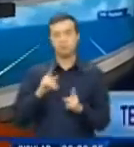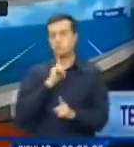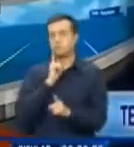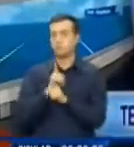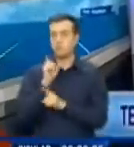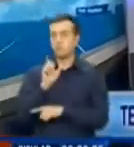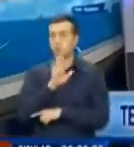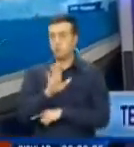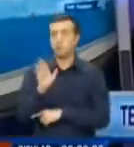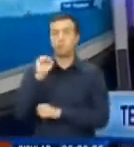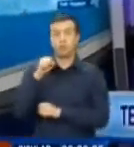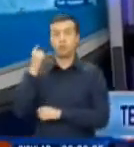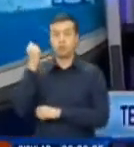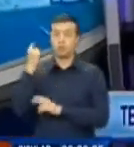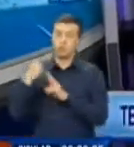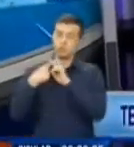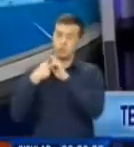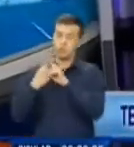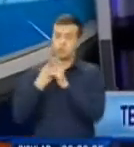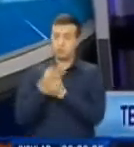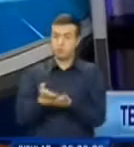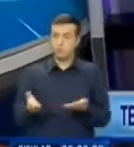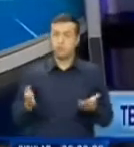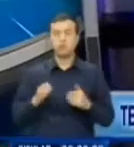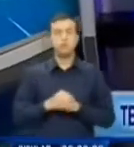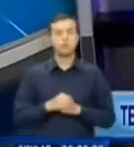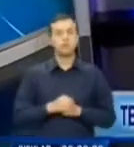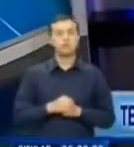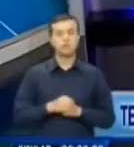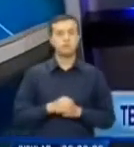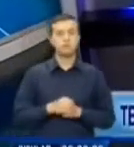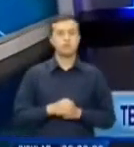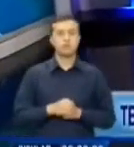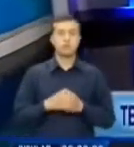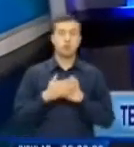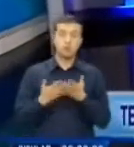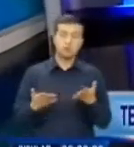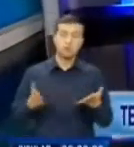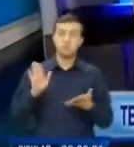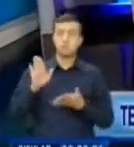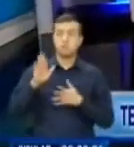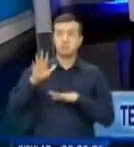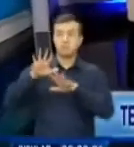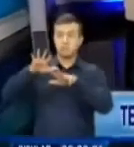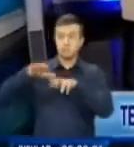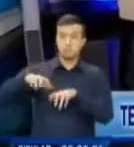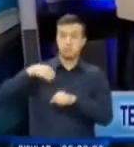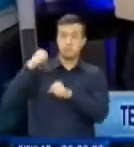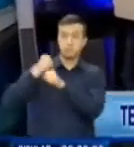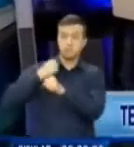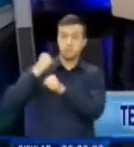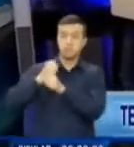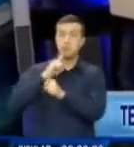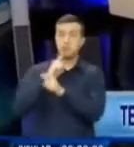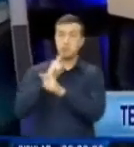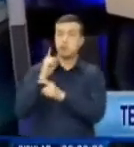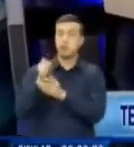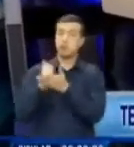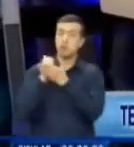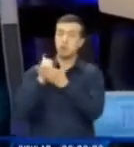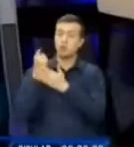posibilidad de acceso al crédito a fin de que los de quienes están haciendo un uso de esa tierra puedan acceder a estos beneficios